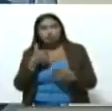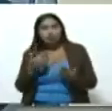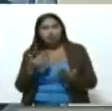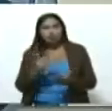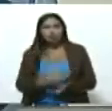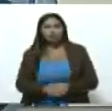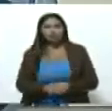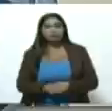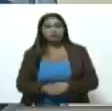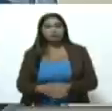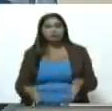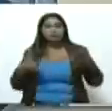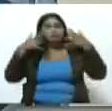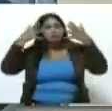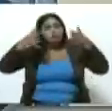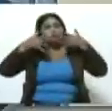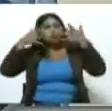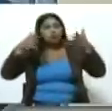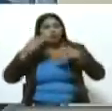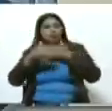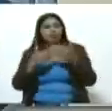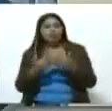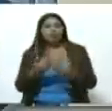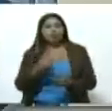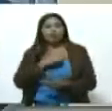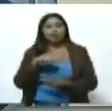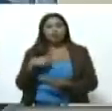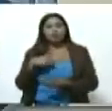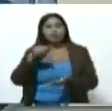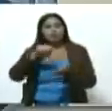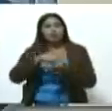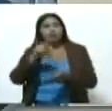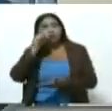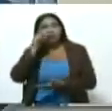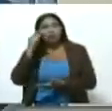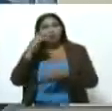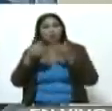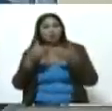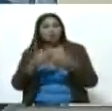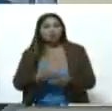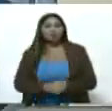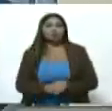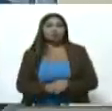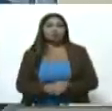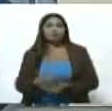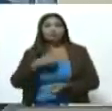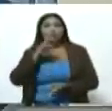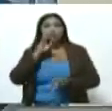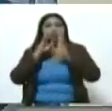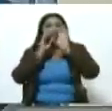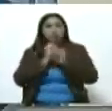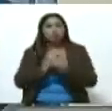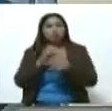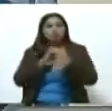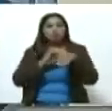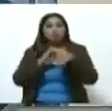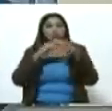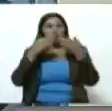se orientará al ciudadano, a la ciudadana que confía en el Ministerio Público